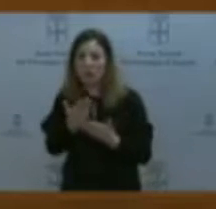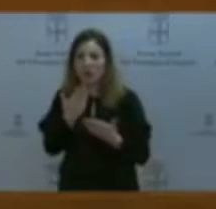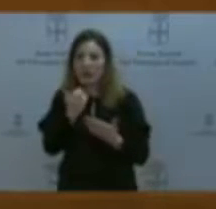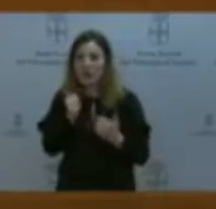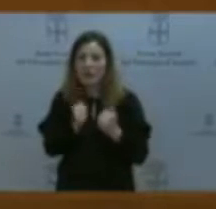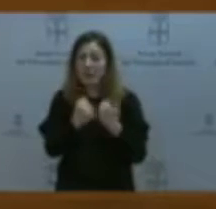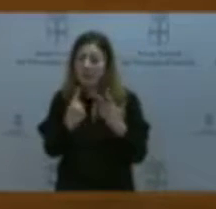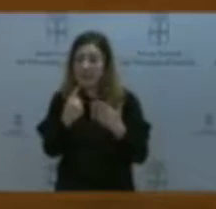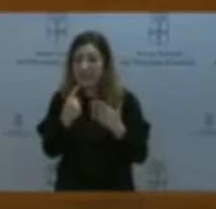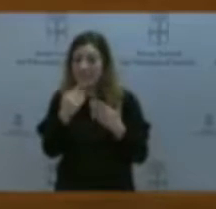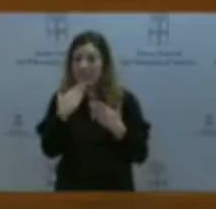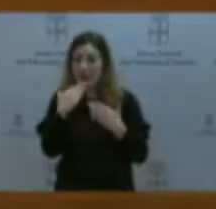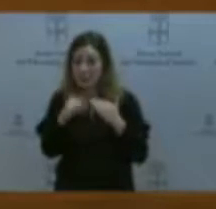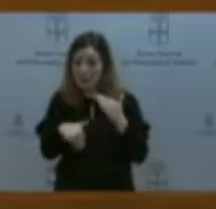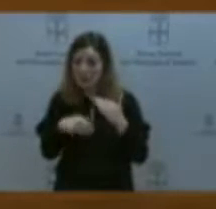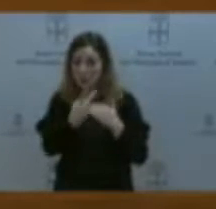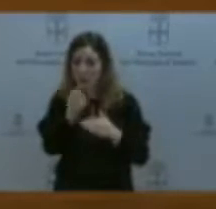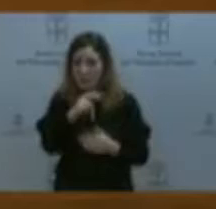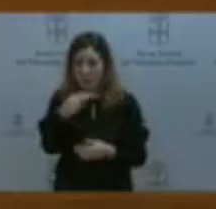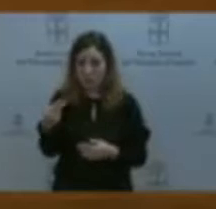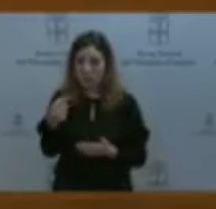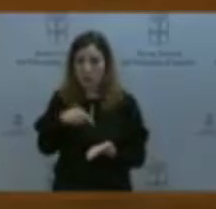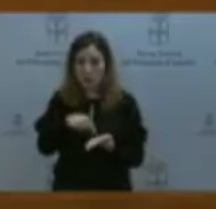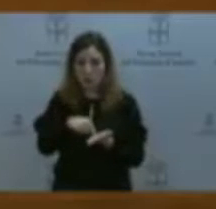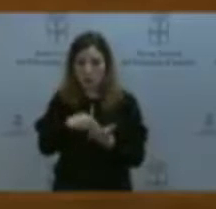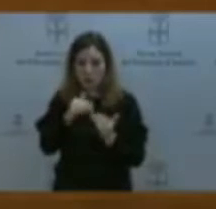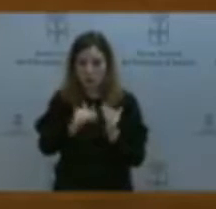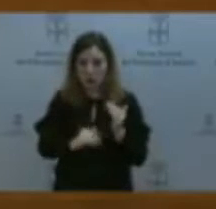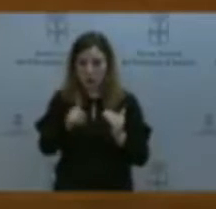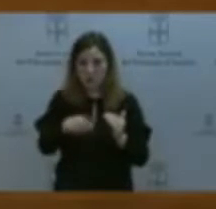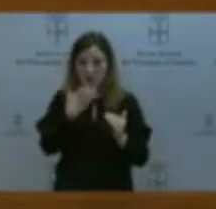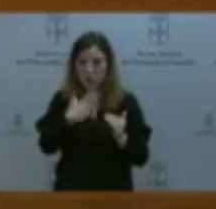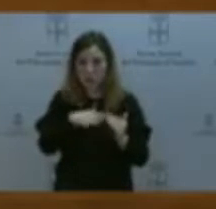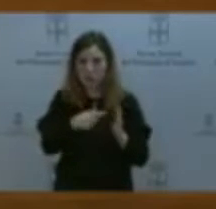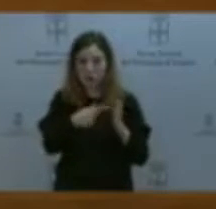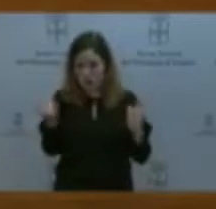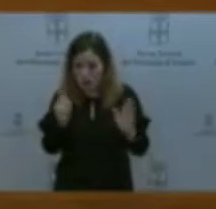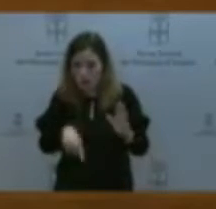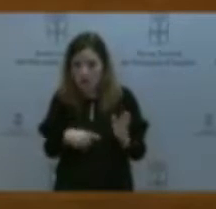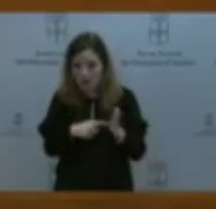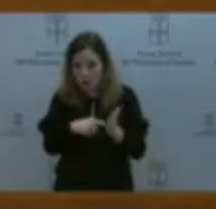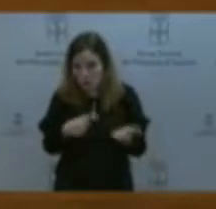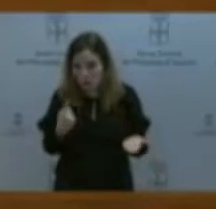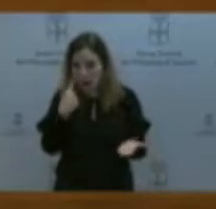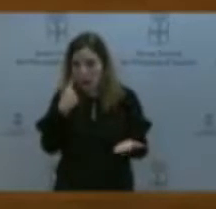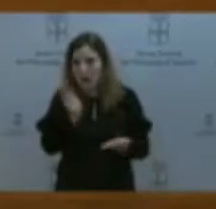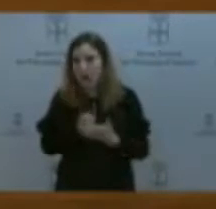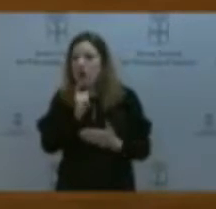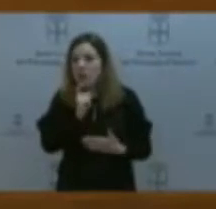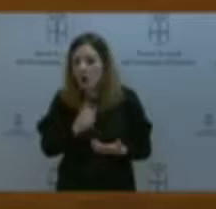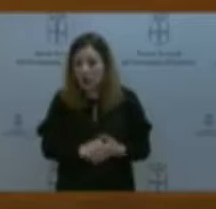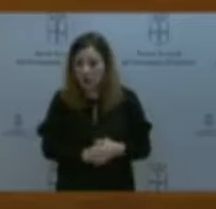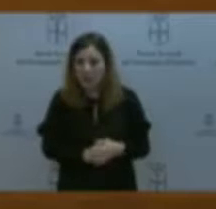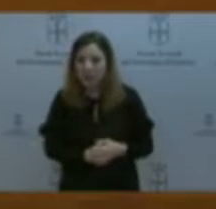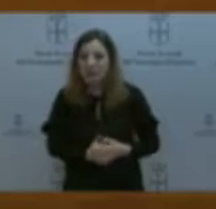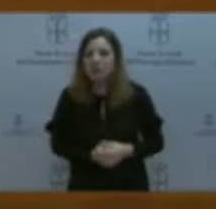bajamos impuestos, por supuesto, o si podemos los quitamos, a ver cómo lo pagamos. Y una cuestión que yo he